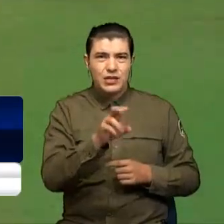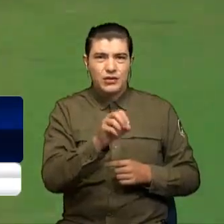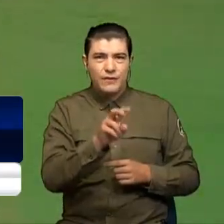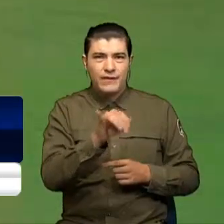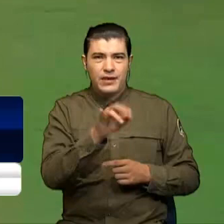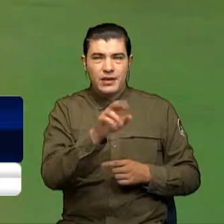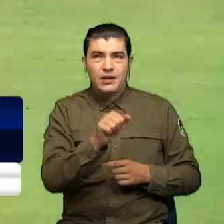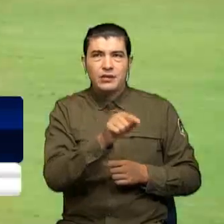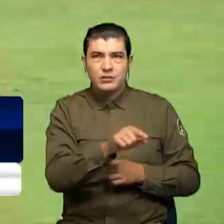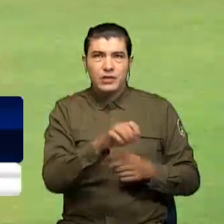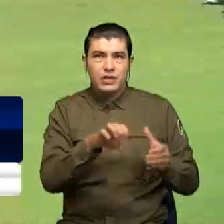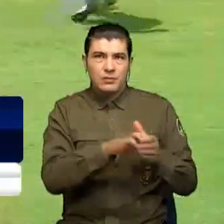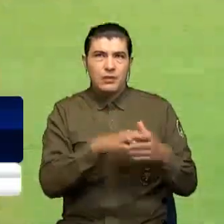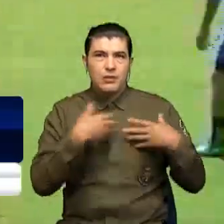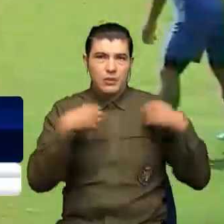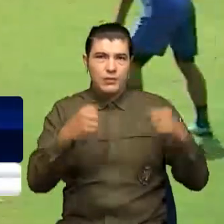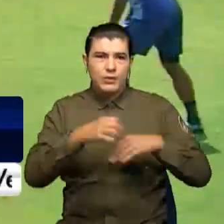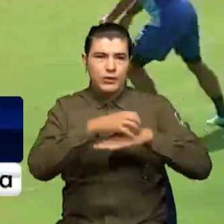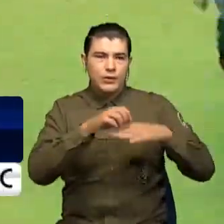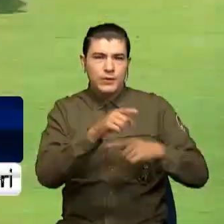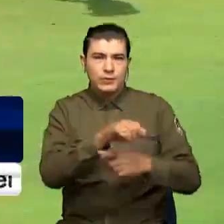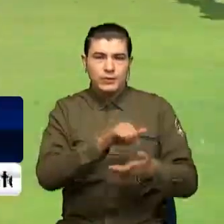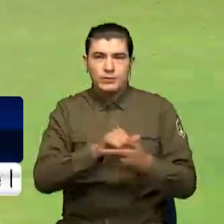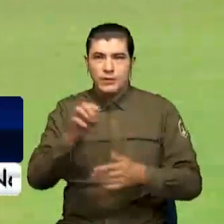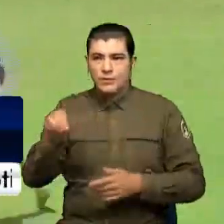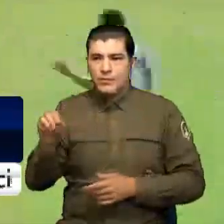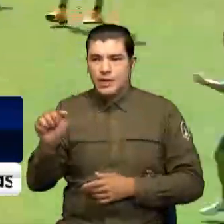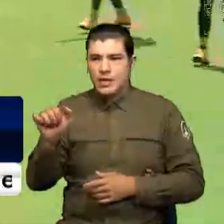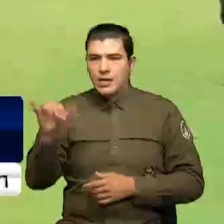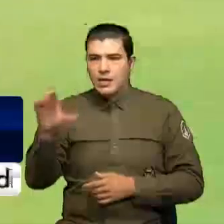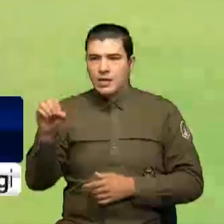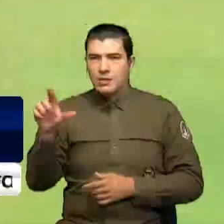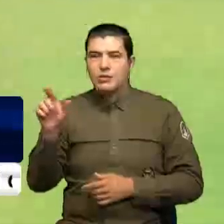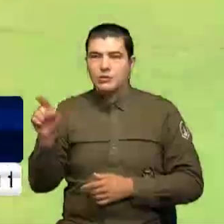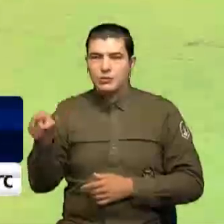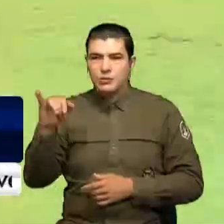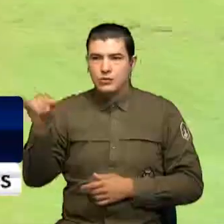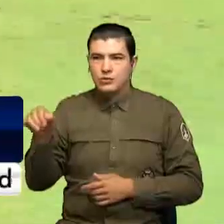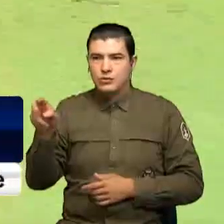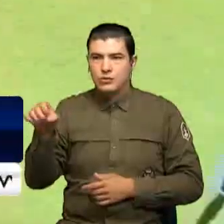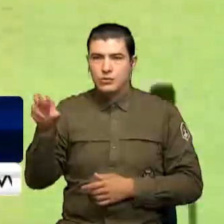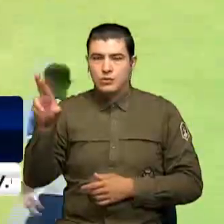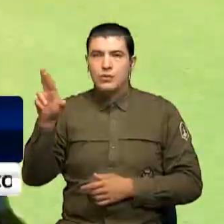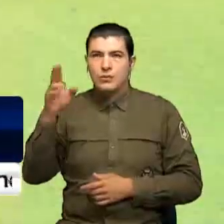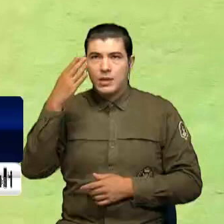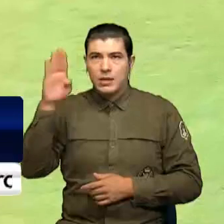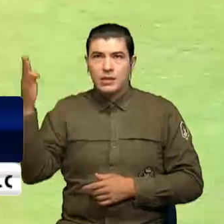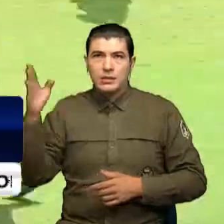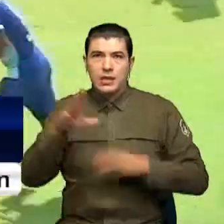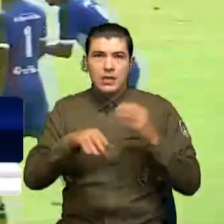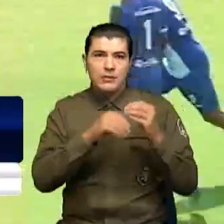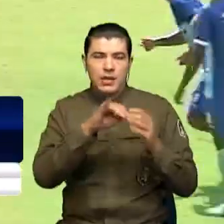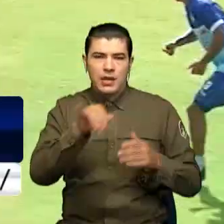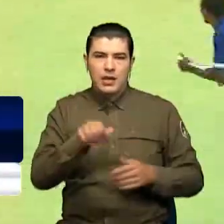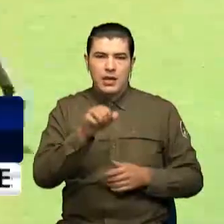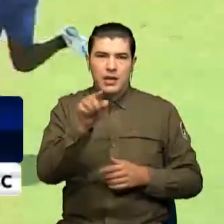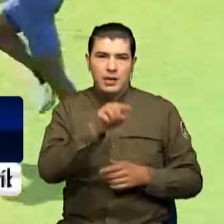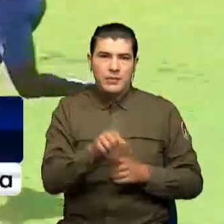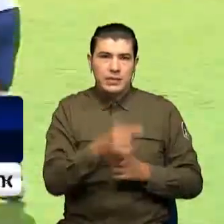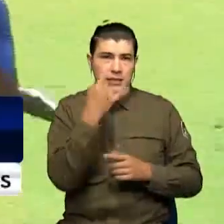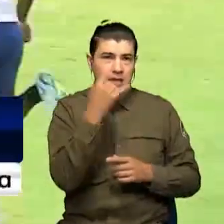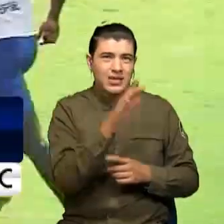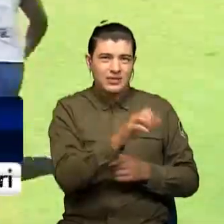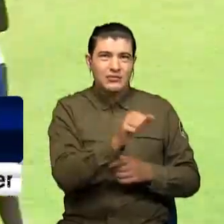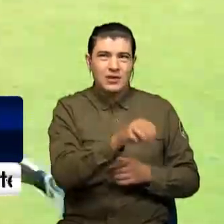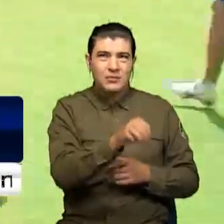quien es el dueño de sus derechos también michael rangel que pertenece al junior de barranquilla james aguirre que interesa a los 'diablos rojos' y